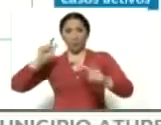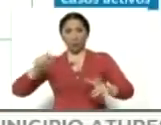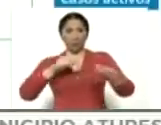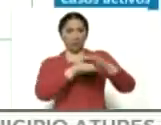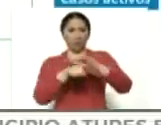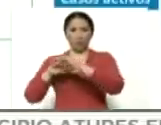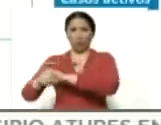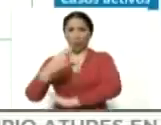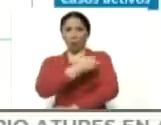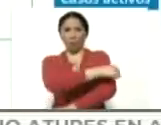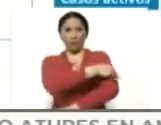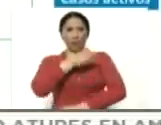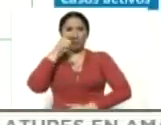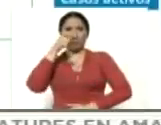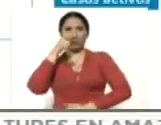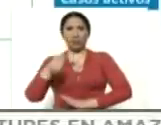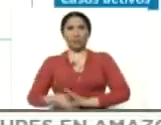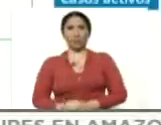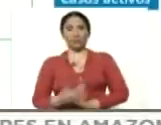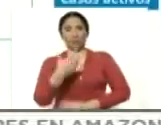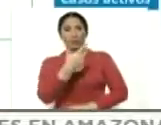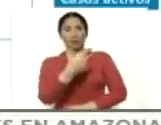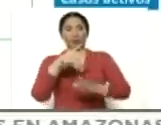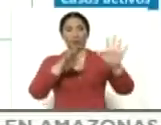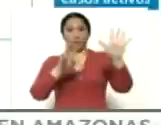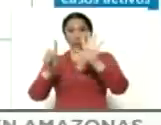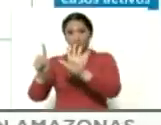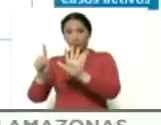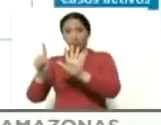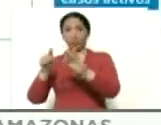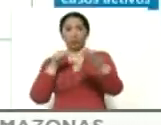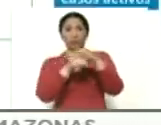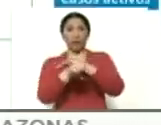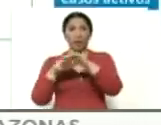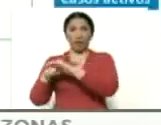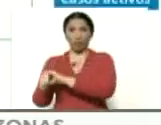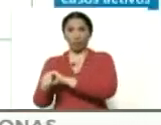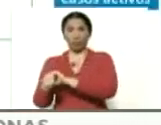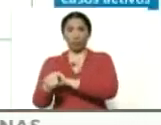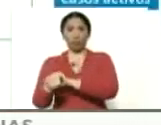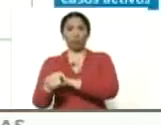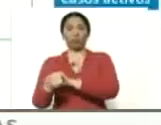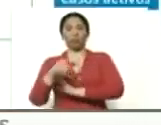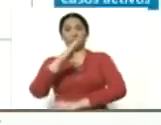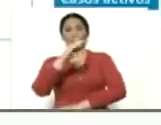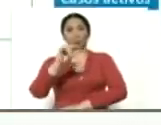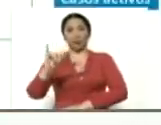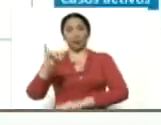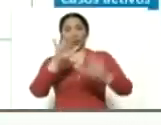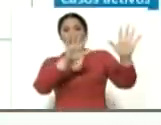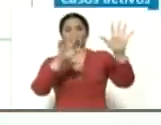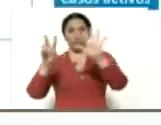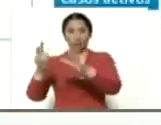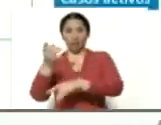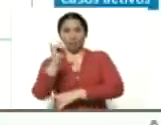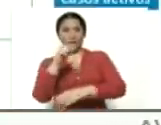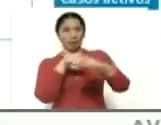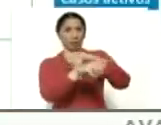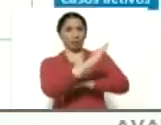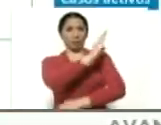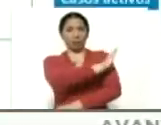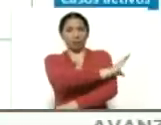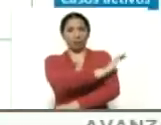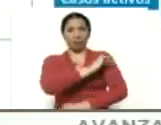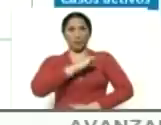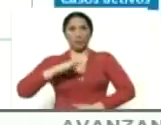ingresadas en hospitales centinelas, 391 en centros de diagnóstico integral, 17 están en clínicas